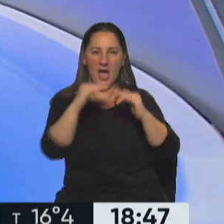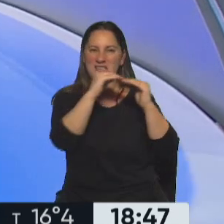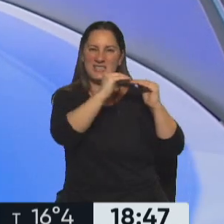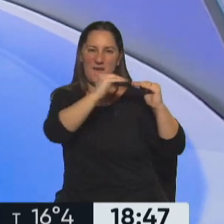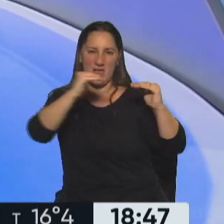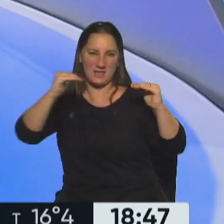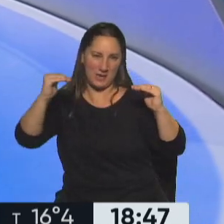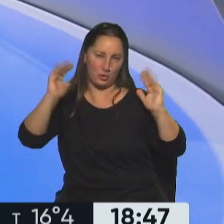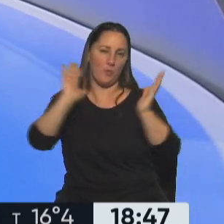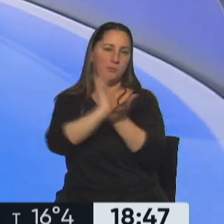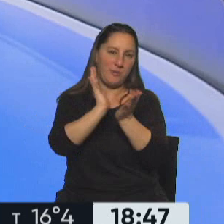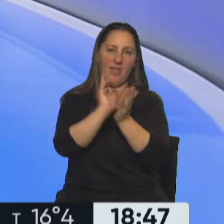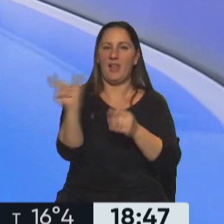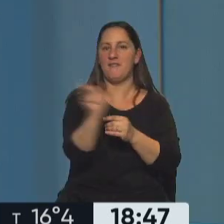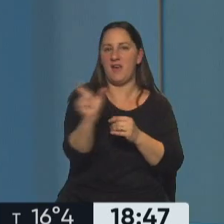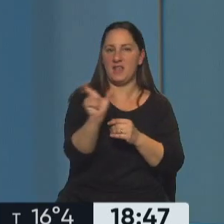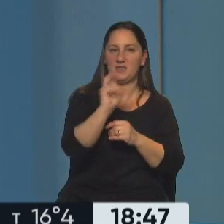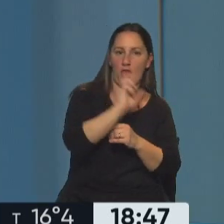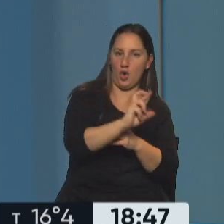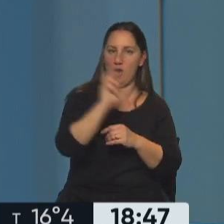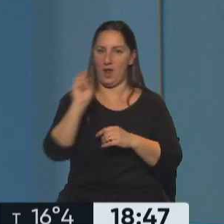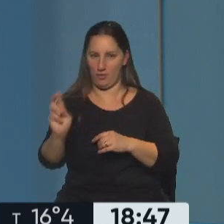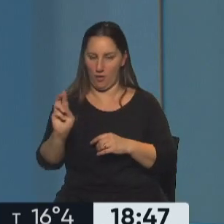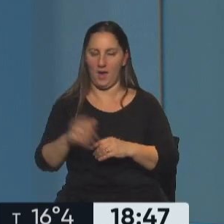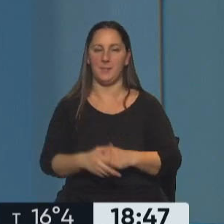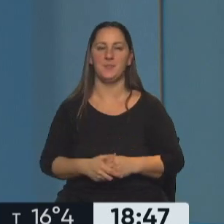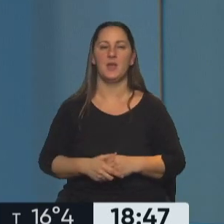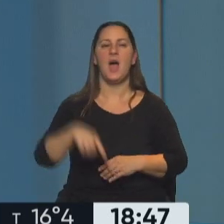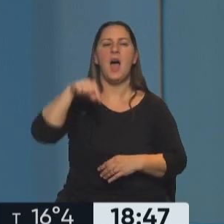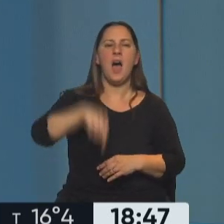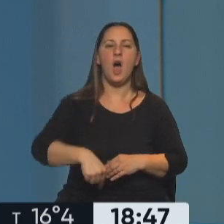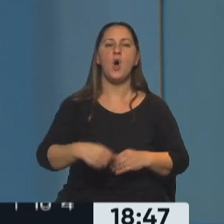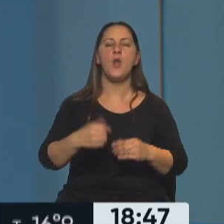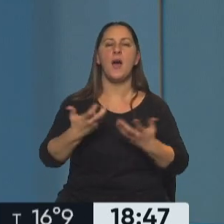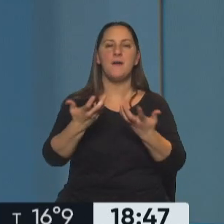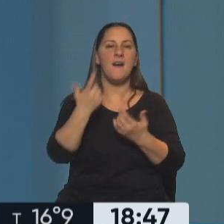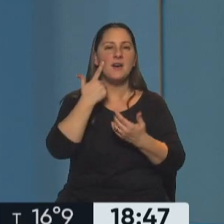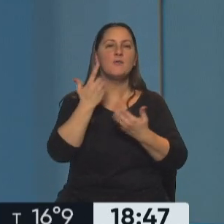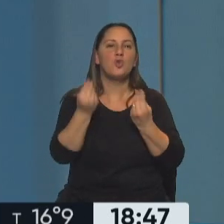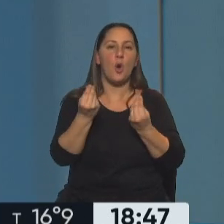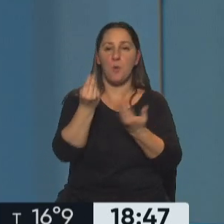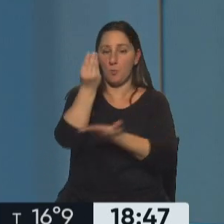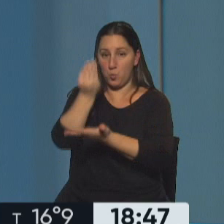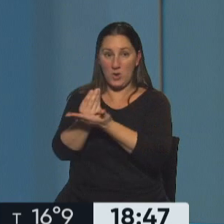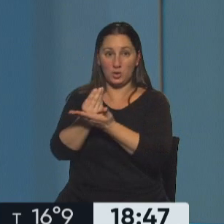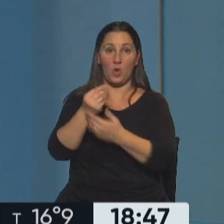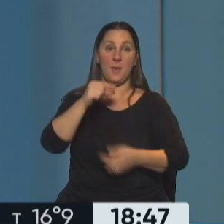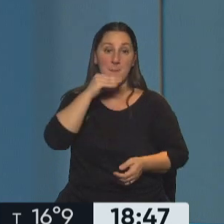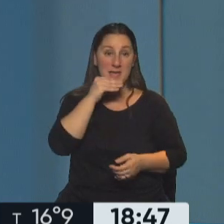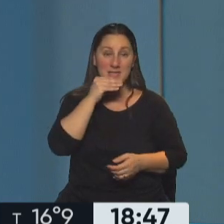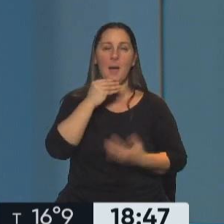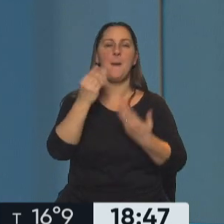comillas, de la brecha cambiaria. Decía Feli, repasar cómo queda ahora entonces el puesto de Sergio Massa. Bueno, ministro